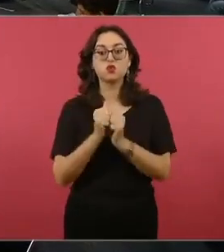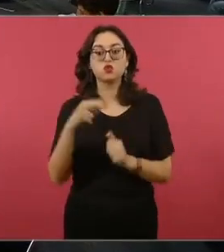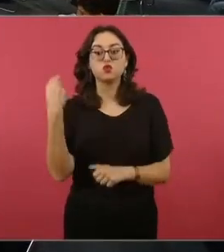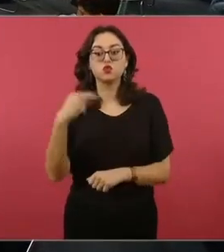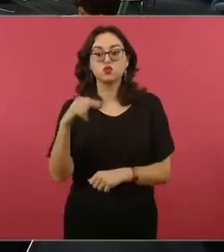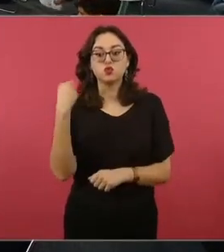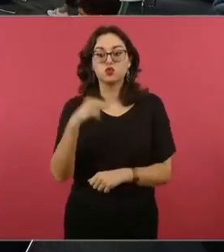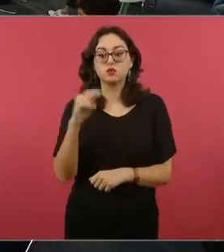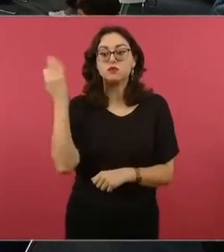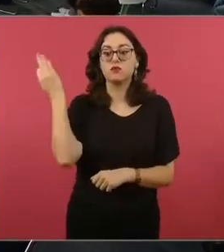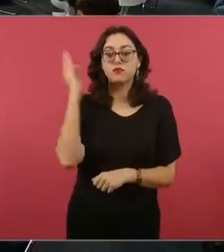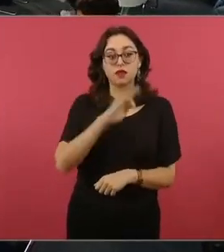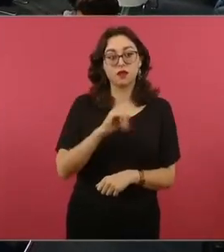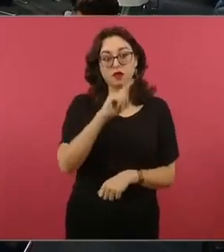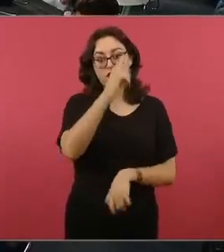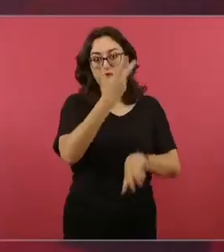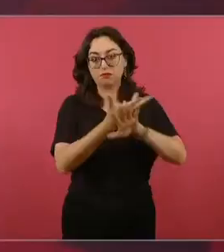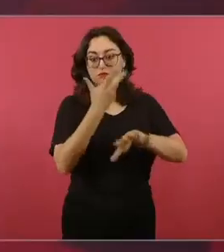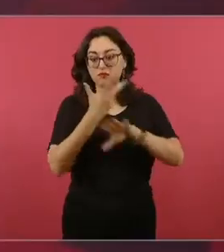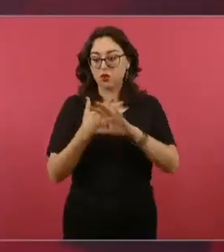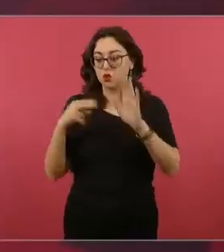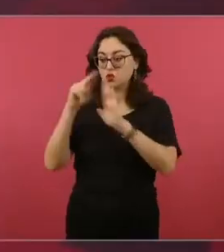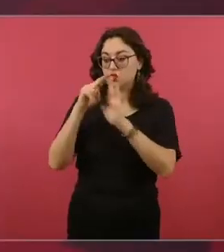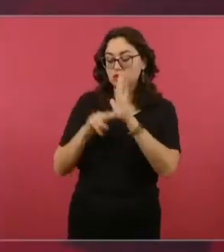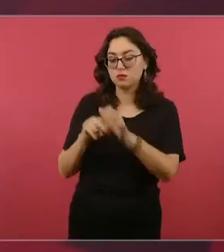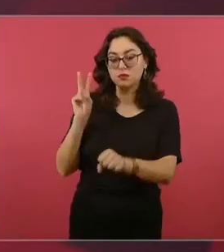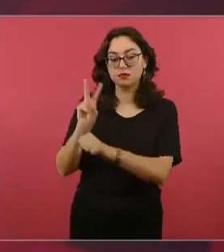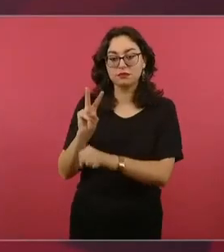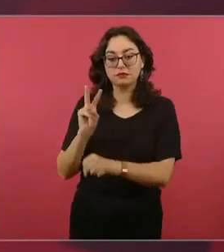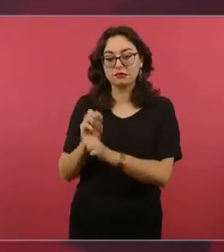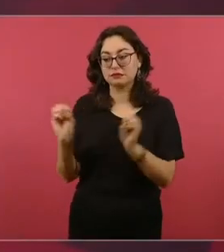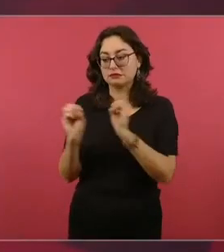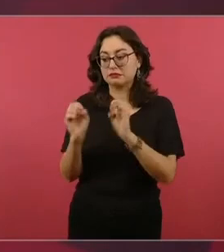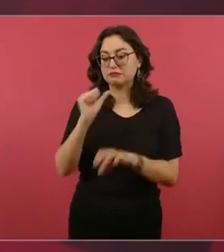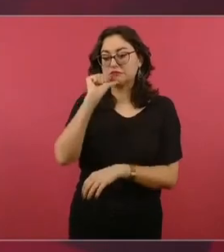y no cumplir con las normas. ¿Qué sucede después de todo eso?